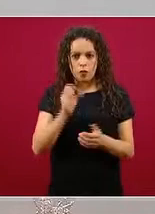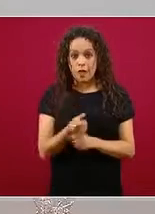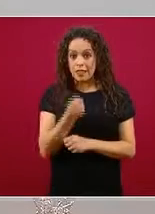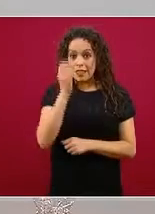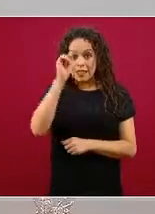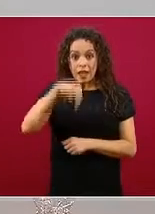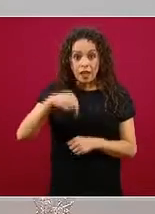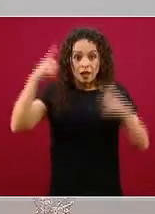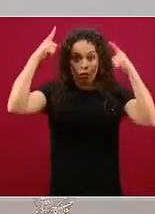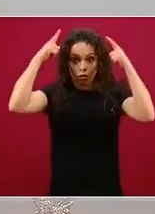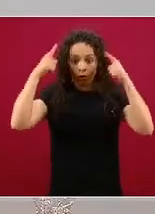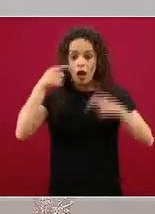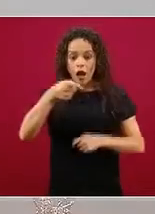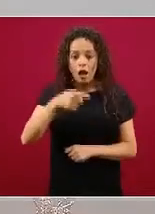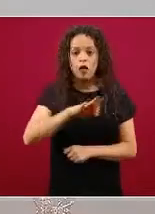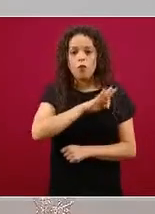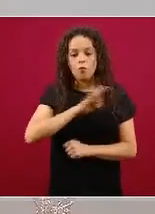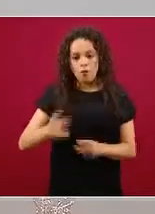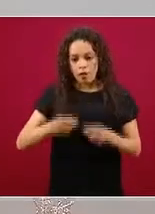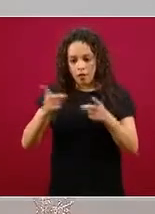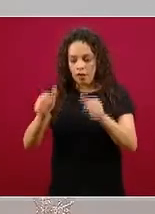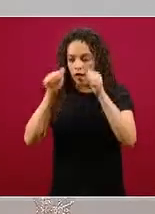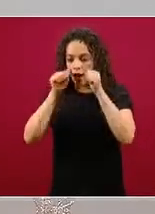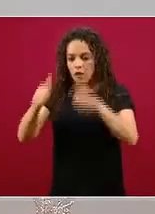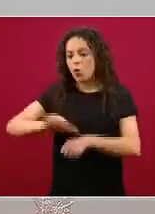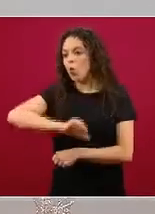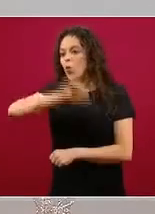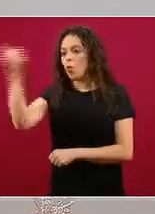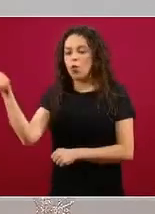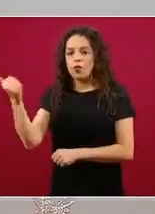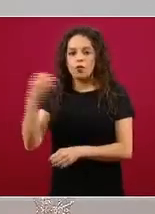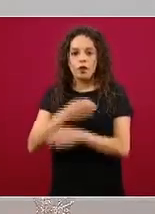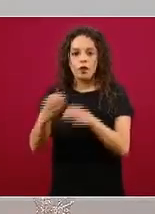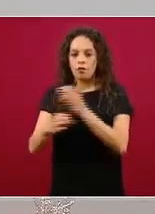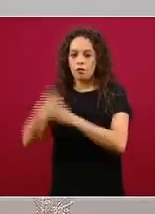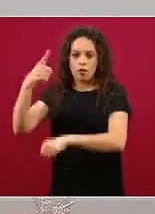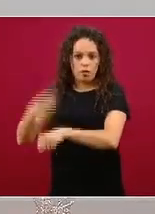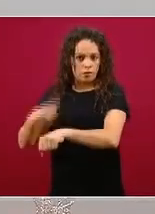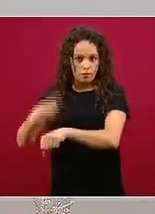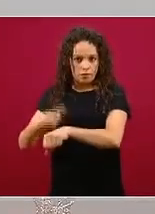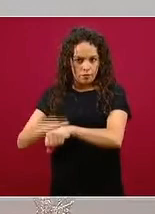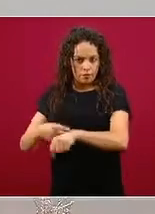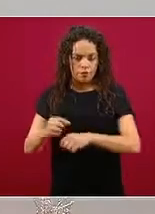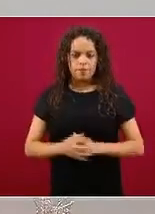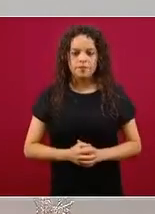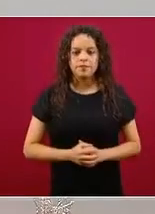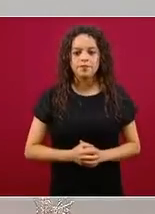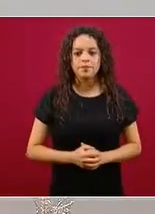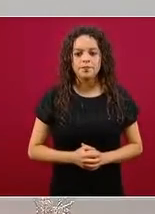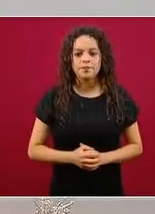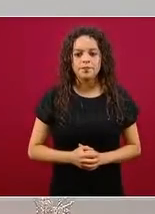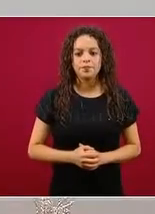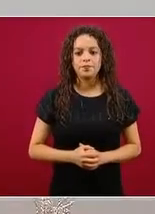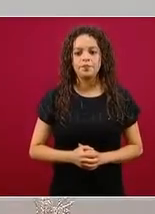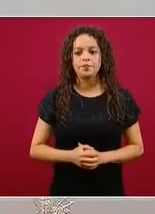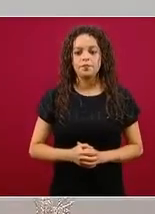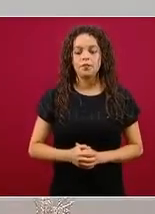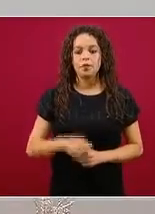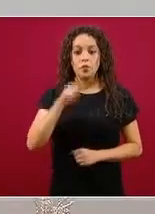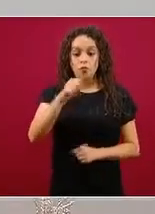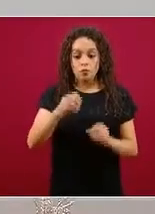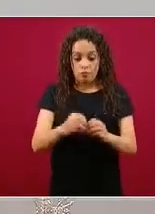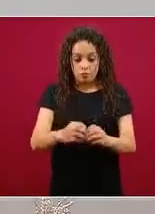padecimientos que no son COVID. Si uno amplía la imagen del mapa,